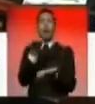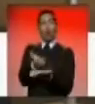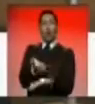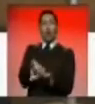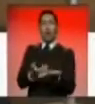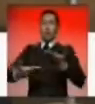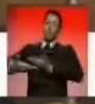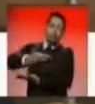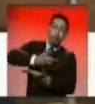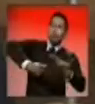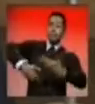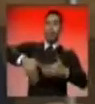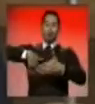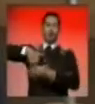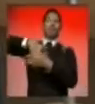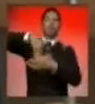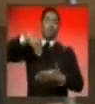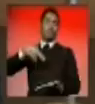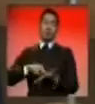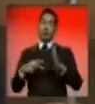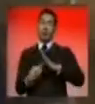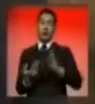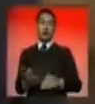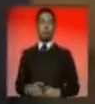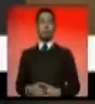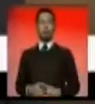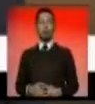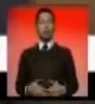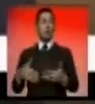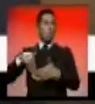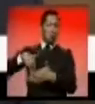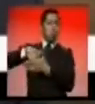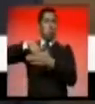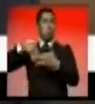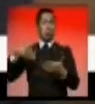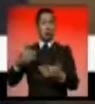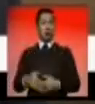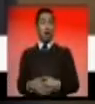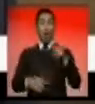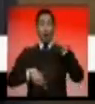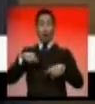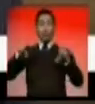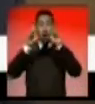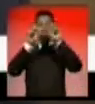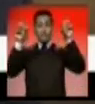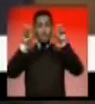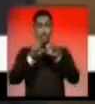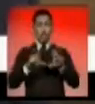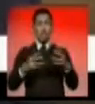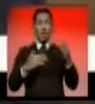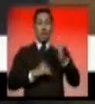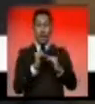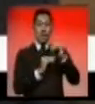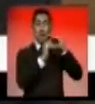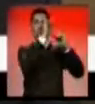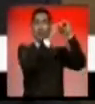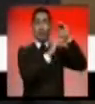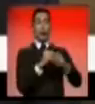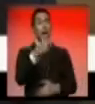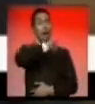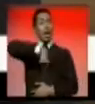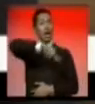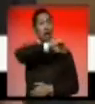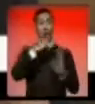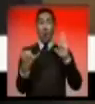economía. Frena al mercado inmobiliario en plena recesión. Les exonera a los grandes constructores, a los grandes promotores inmobiliarios. Sin